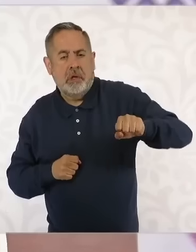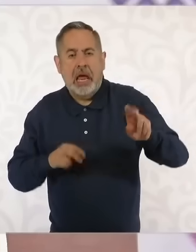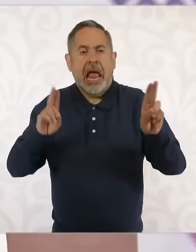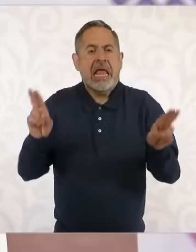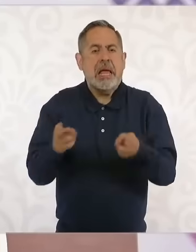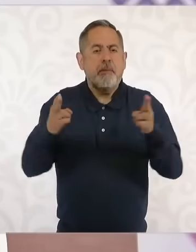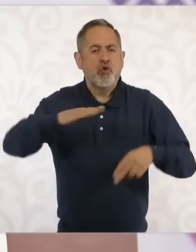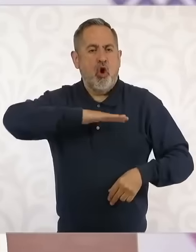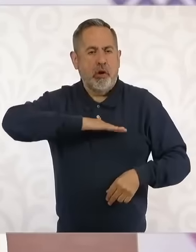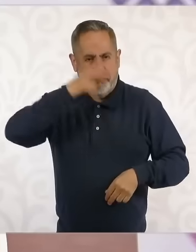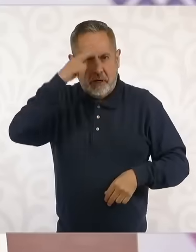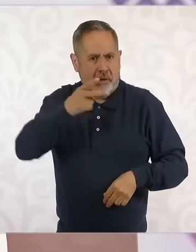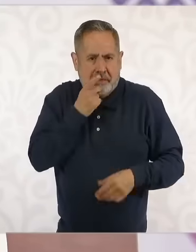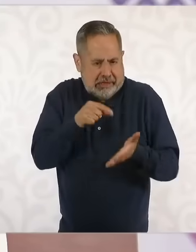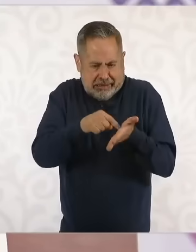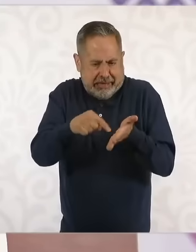es.